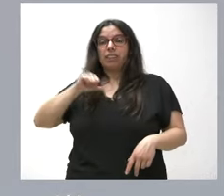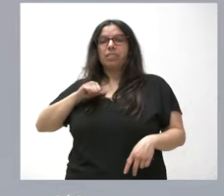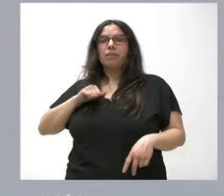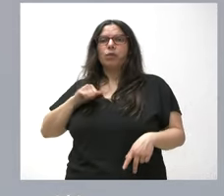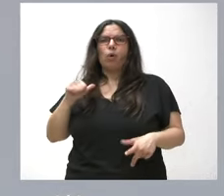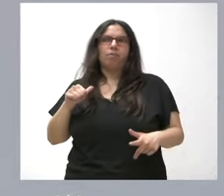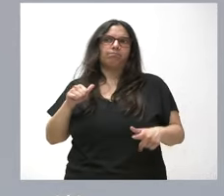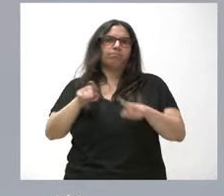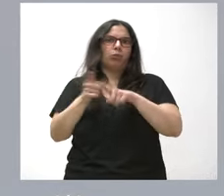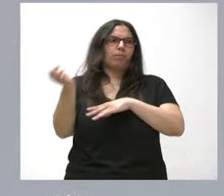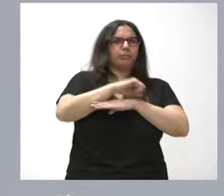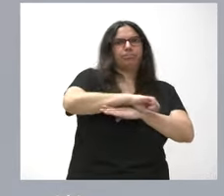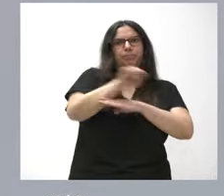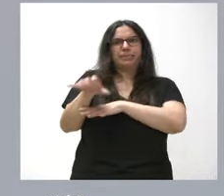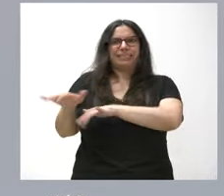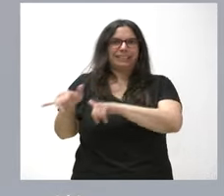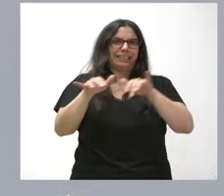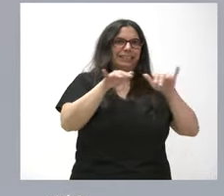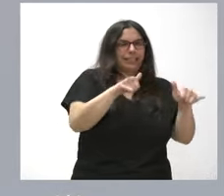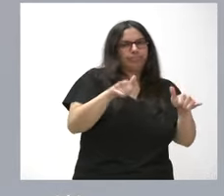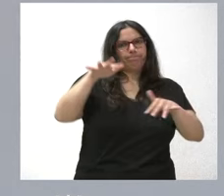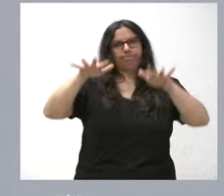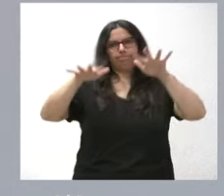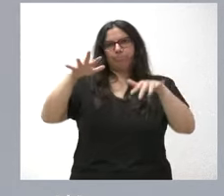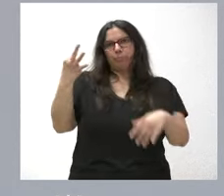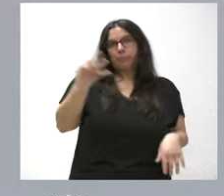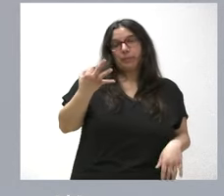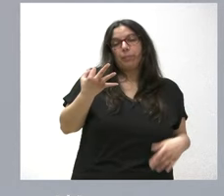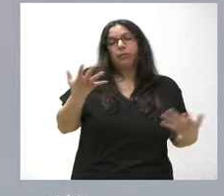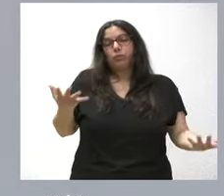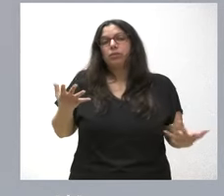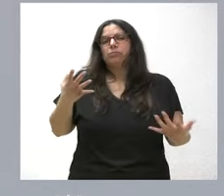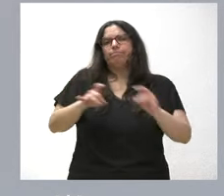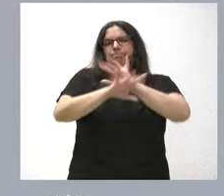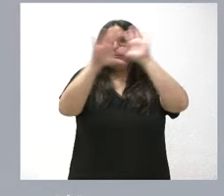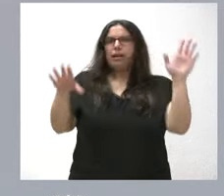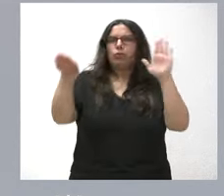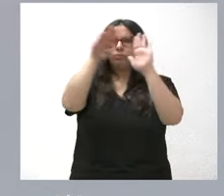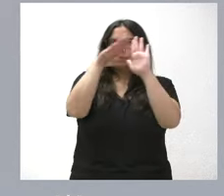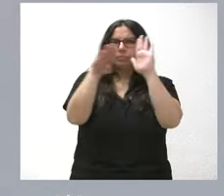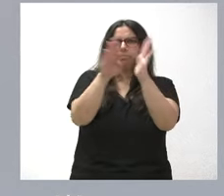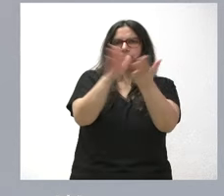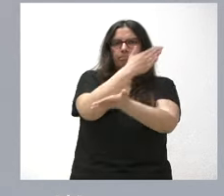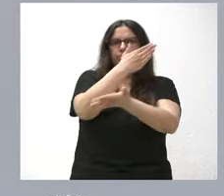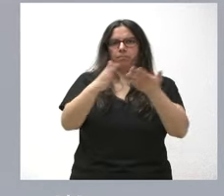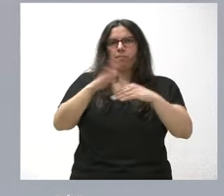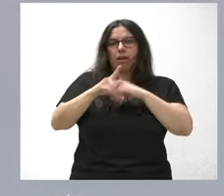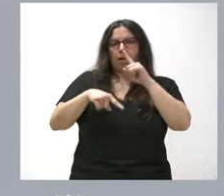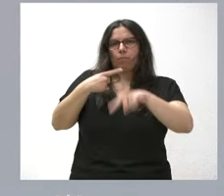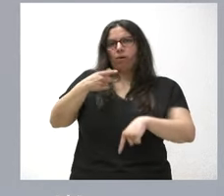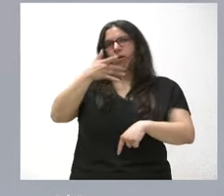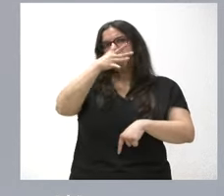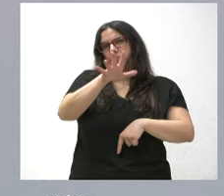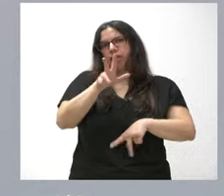que se está afectando a la libertad individual de las personas y, por tanto, que esto quede claro a efectos de evitar los recursos posibles ante el Tribunal